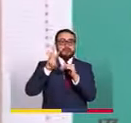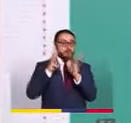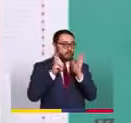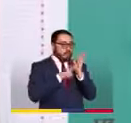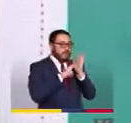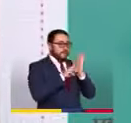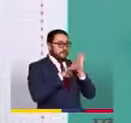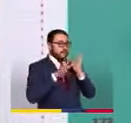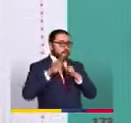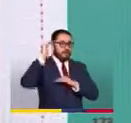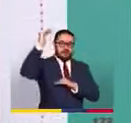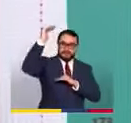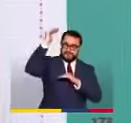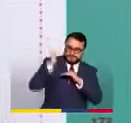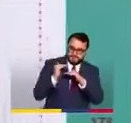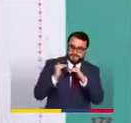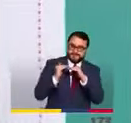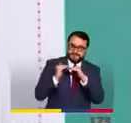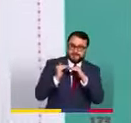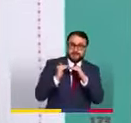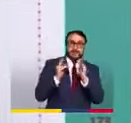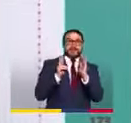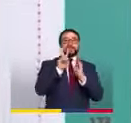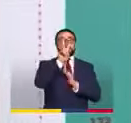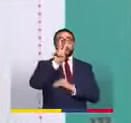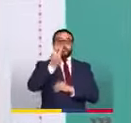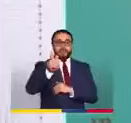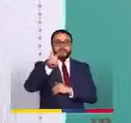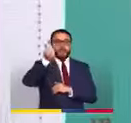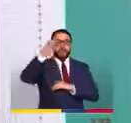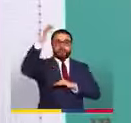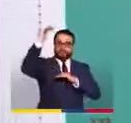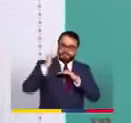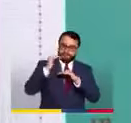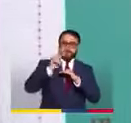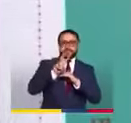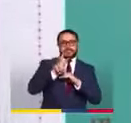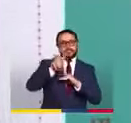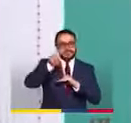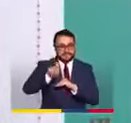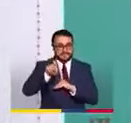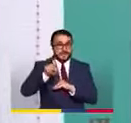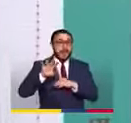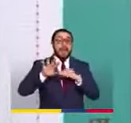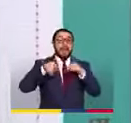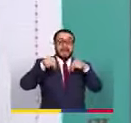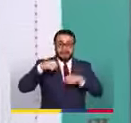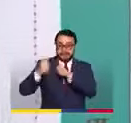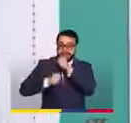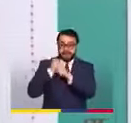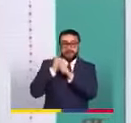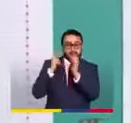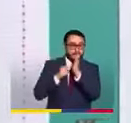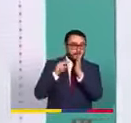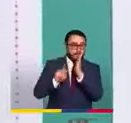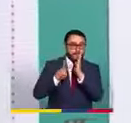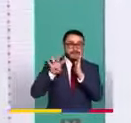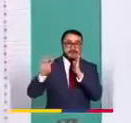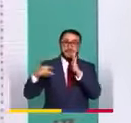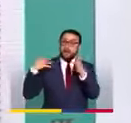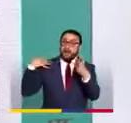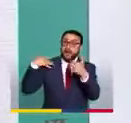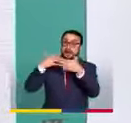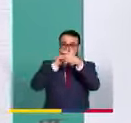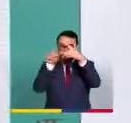2024 bajamos los casos de 178 a 136 y en lo que va del 2025 hasta